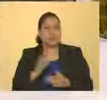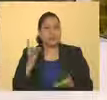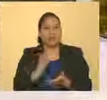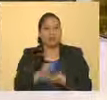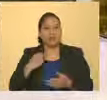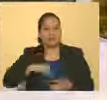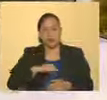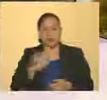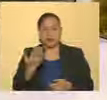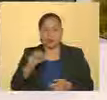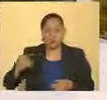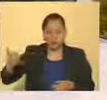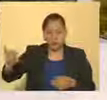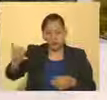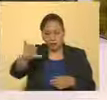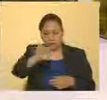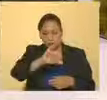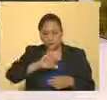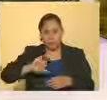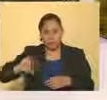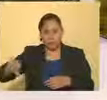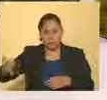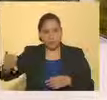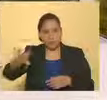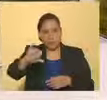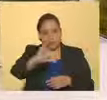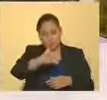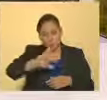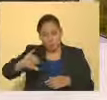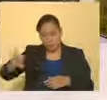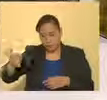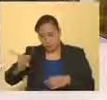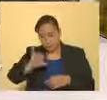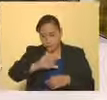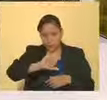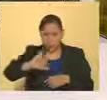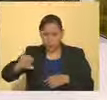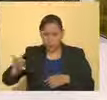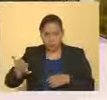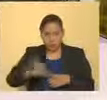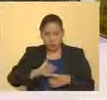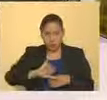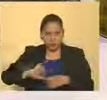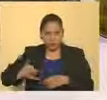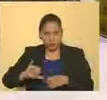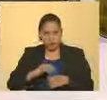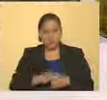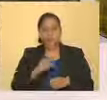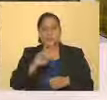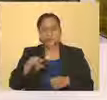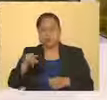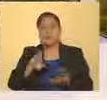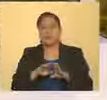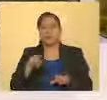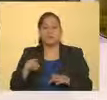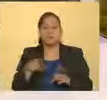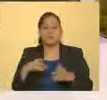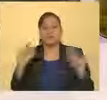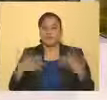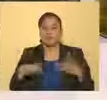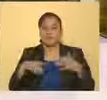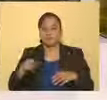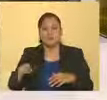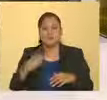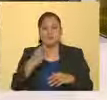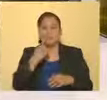vamos a hacer va a ser bañarlo con nuestra salsa. Wow, qué rico, Ana Cati. Nos va a quedar realmente... Híjole, como